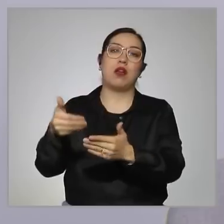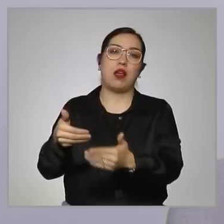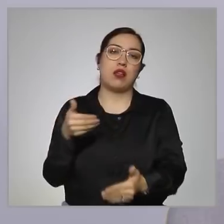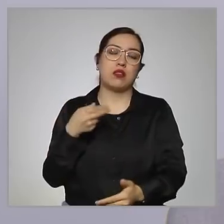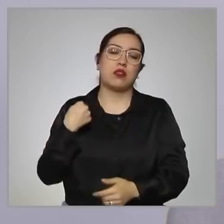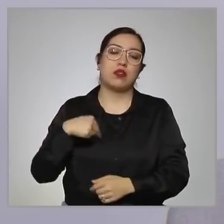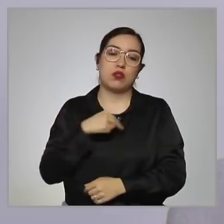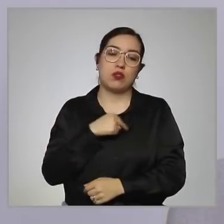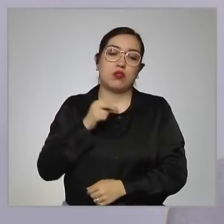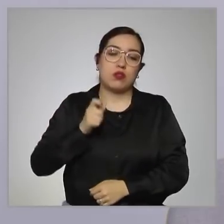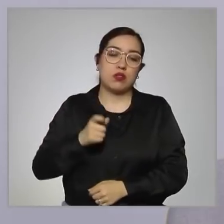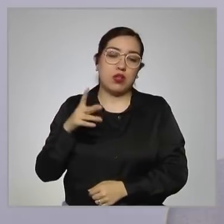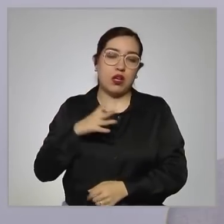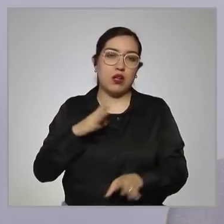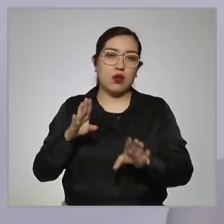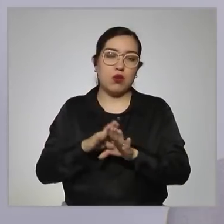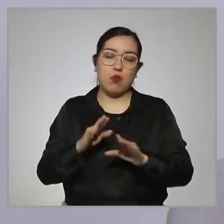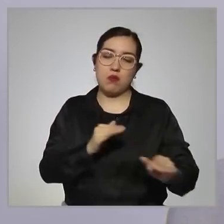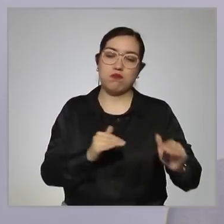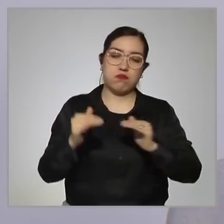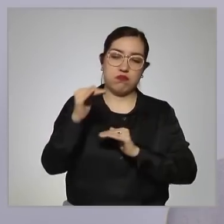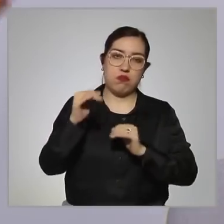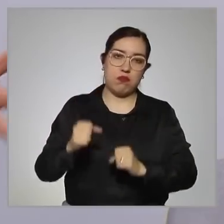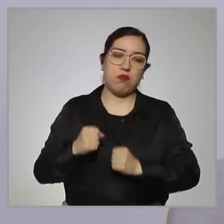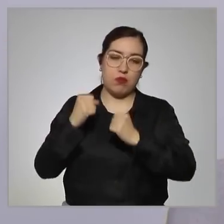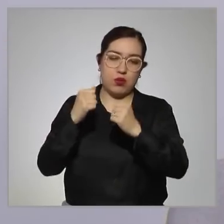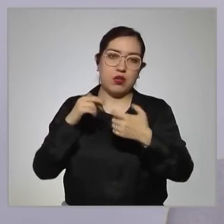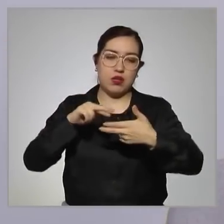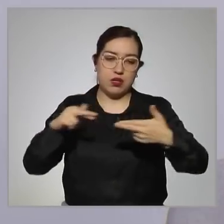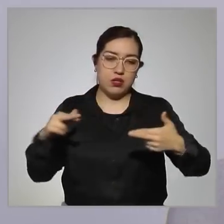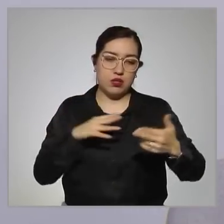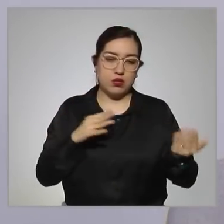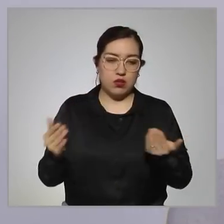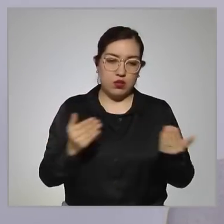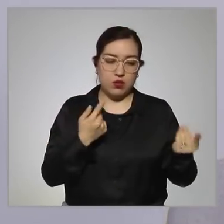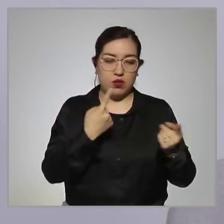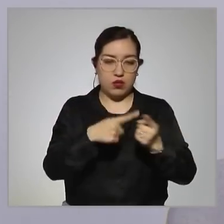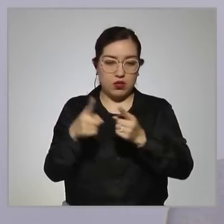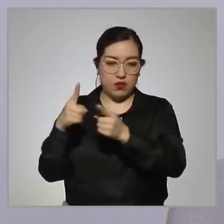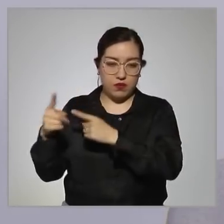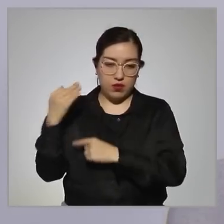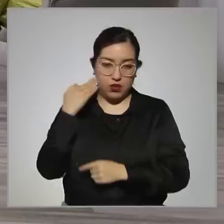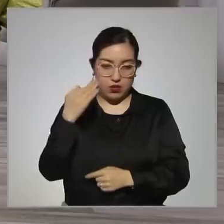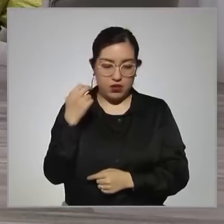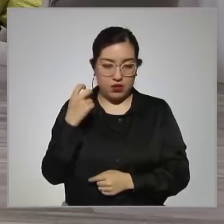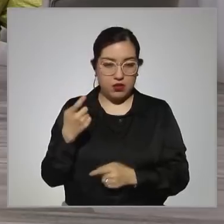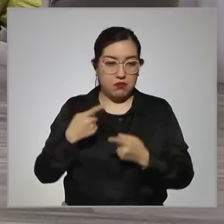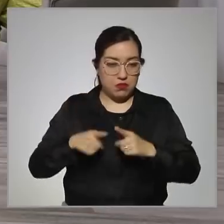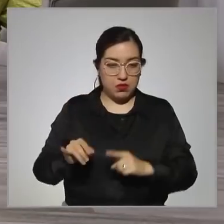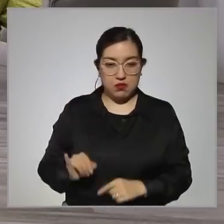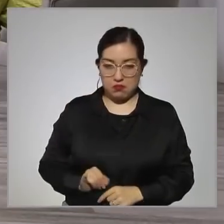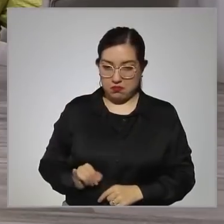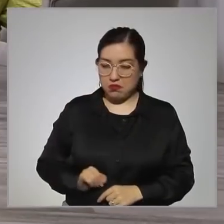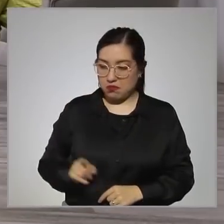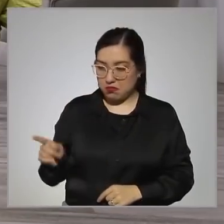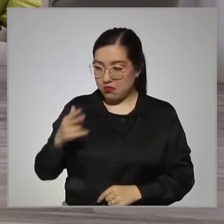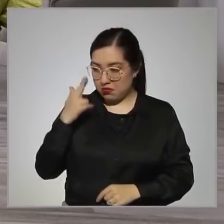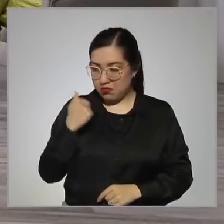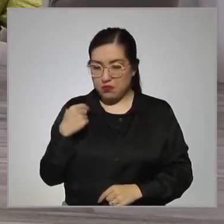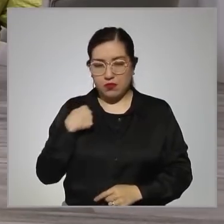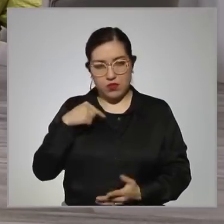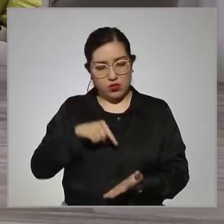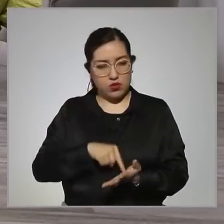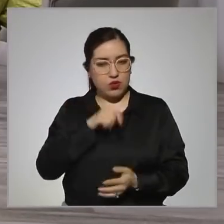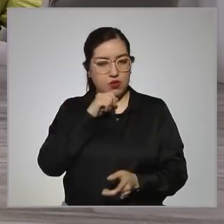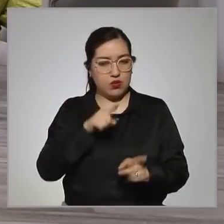parte también de relaciones de poder y de otras implicaciones que marcan variaciones en el tiempo. Así que hay una gran Interesante. diversidad. Claro. Eso que Gracias. Yo creo que también